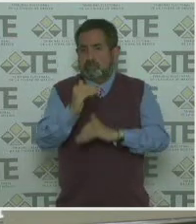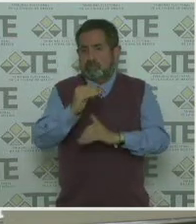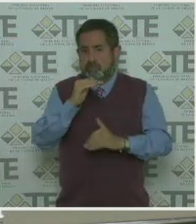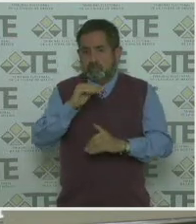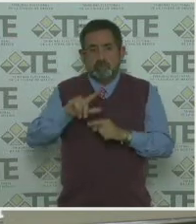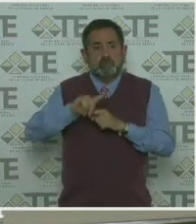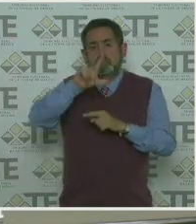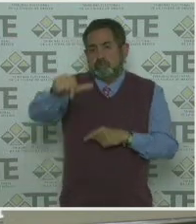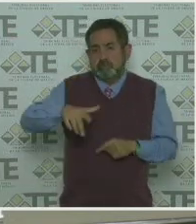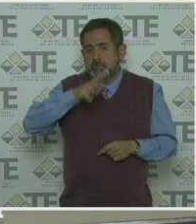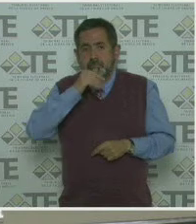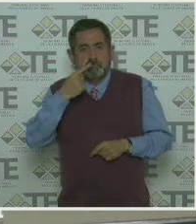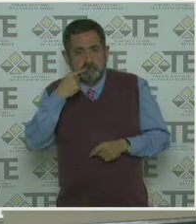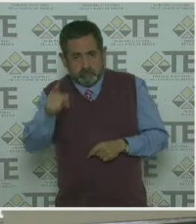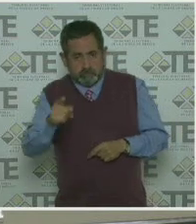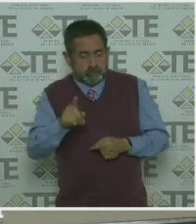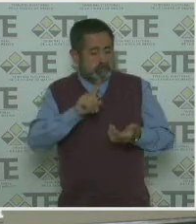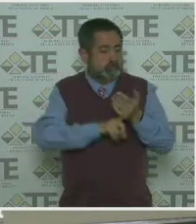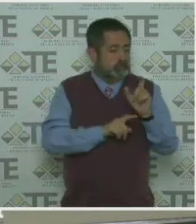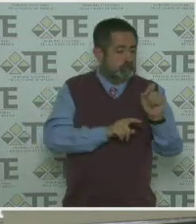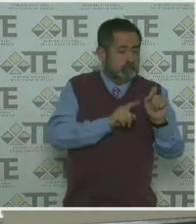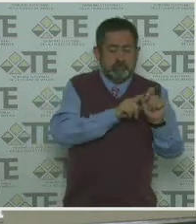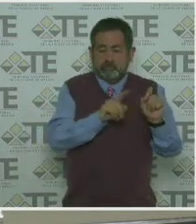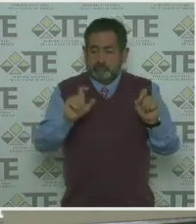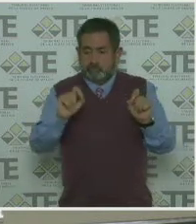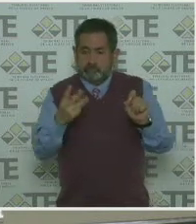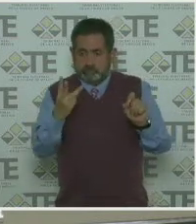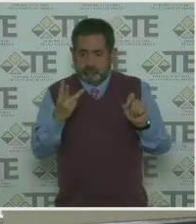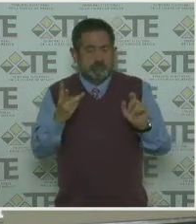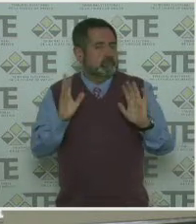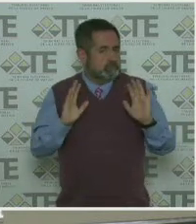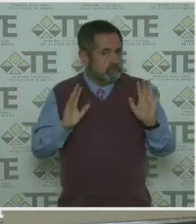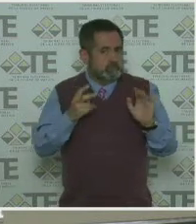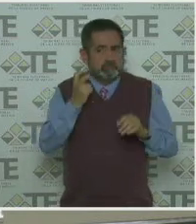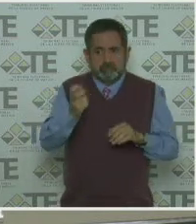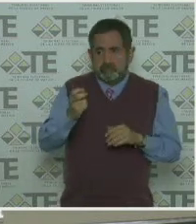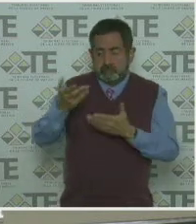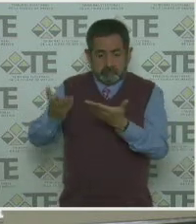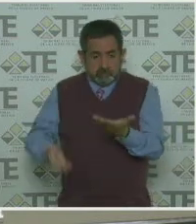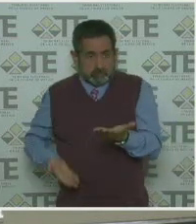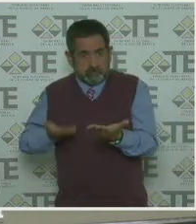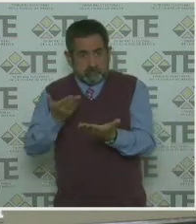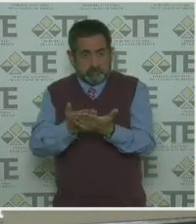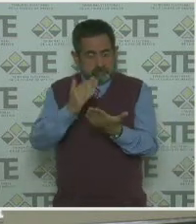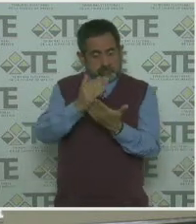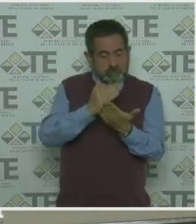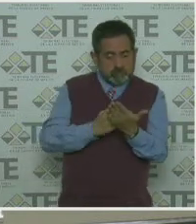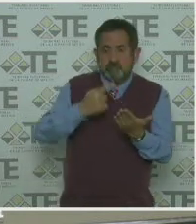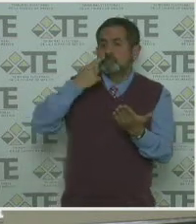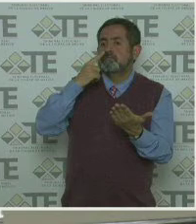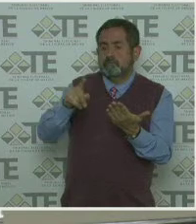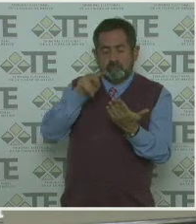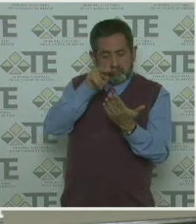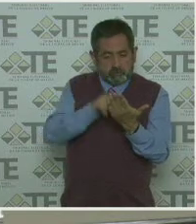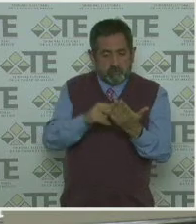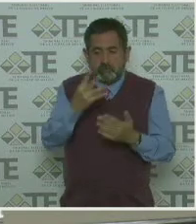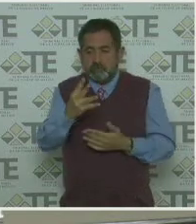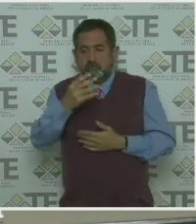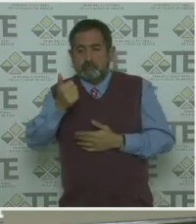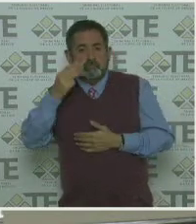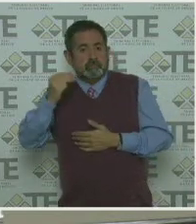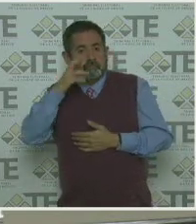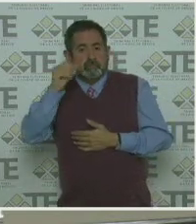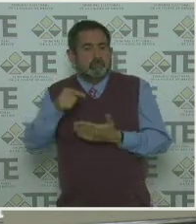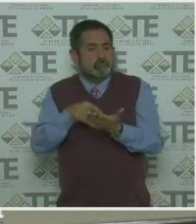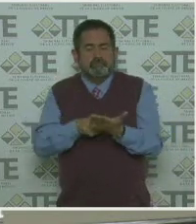año, así como del 20 al 23 de dicho mes, respectivamente. Por ende, al presentarse las demandas el 4 y 6 de marzo